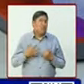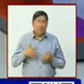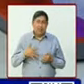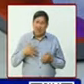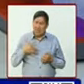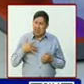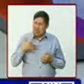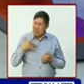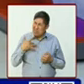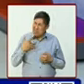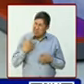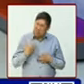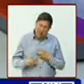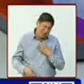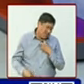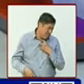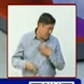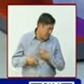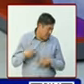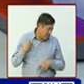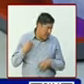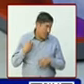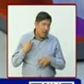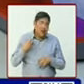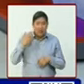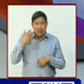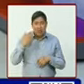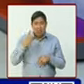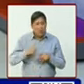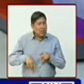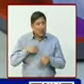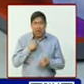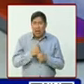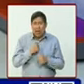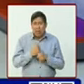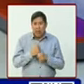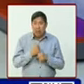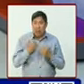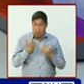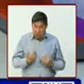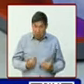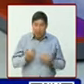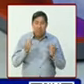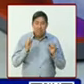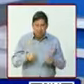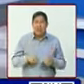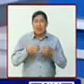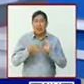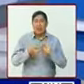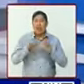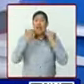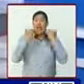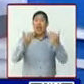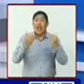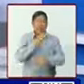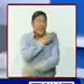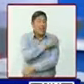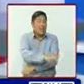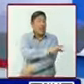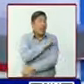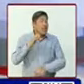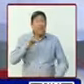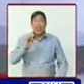sentir que el mundo, su actividad se está acabando por un tema de salud y que ahora va a poder superar esta situación. Gracias a la clínica